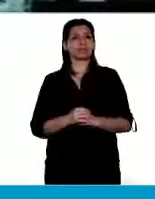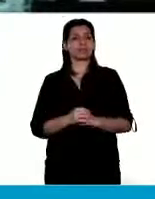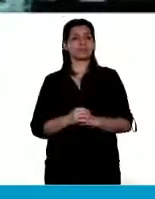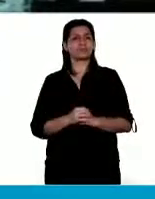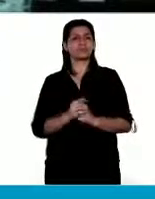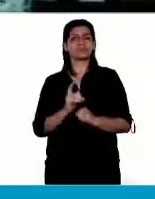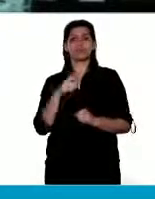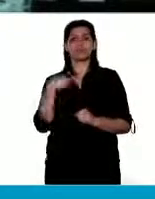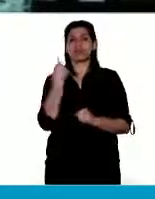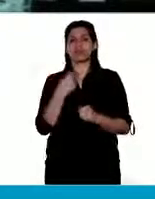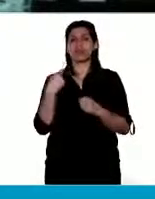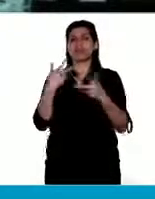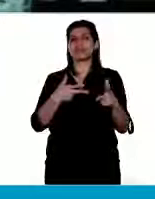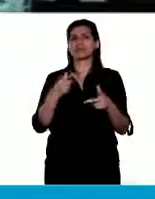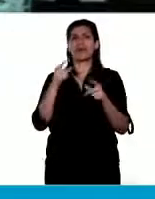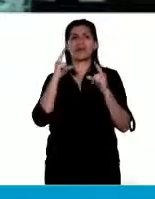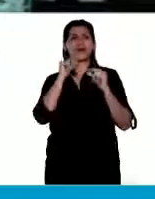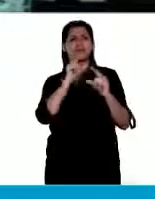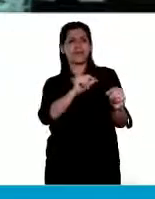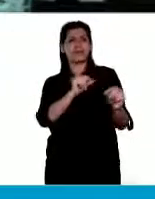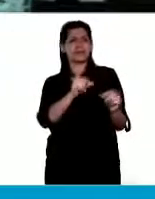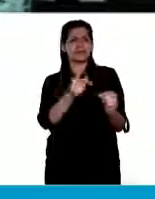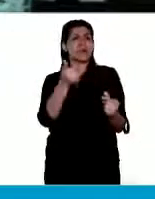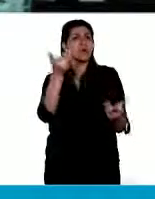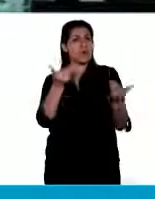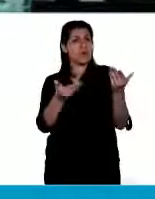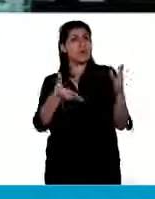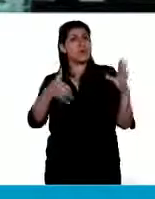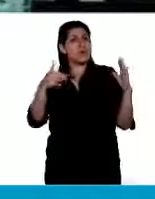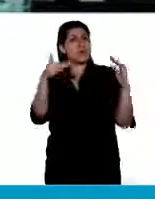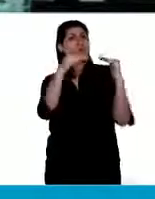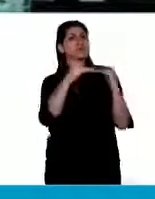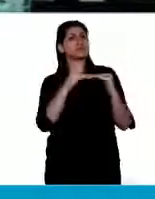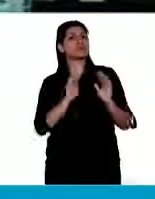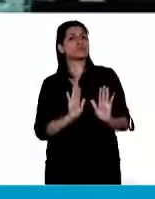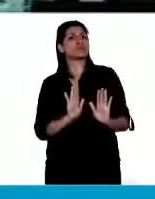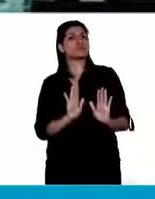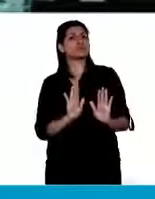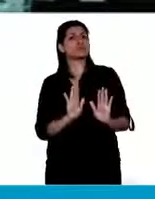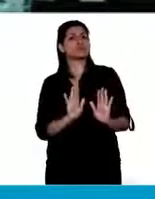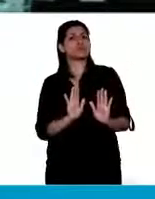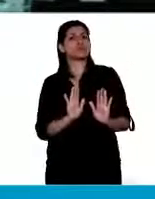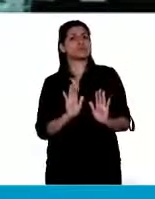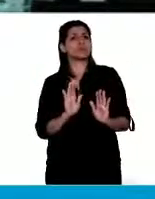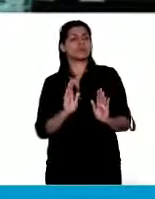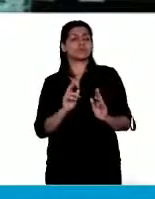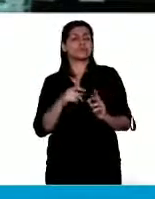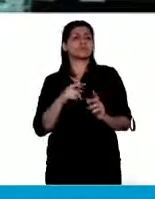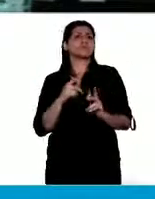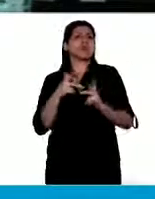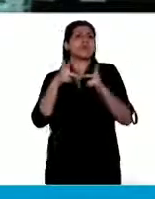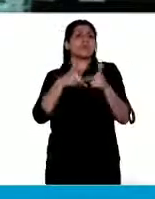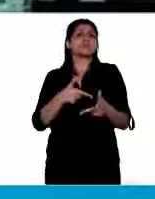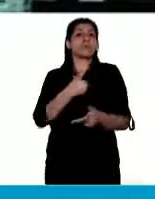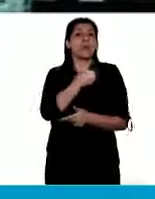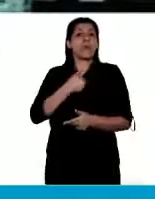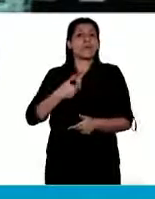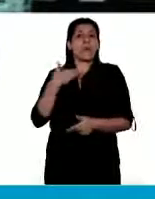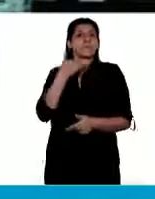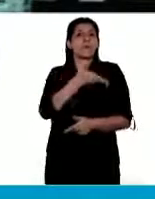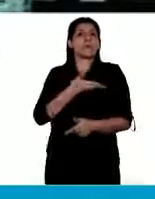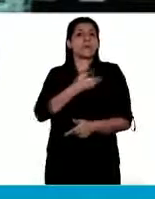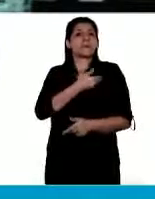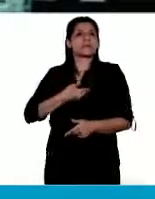fue un reclamo salarial justo, y tampoco lo que no podemos dejar de decir es que el gobernador huyó a pedirle al presidente que